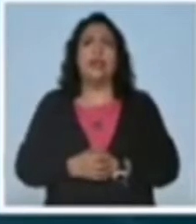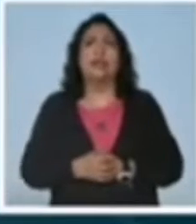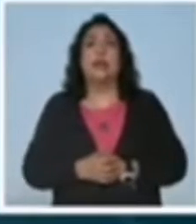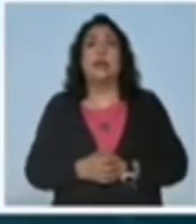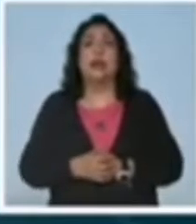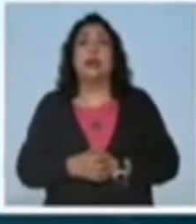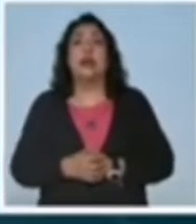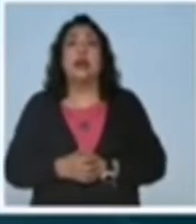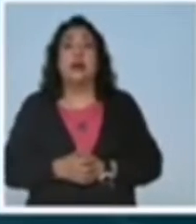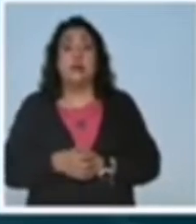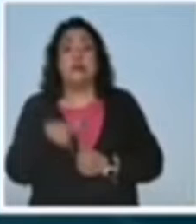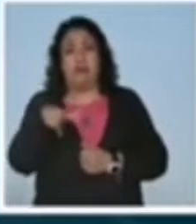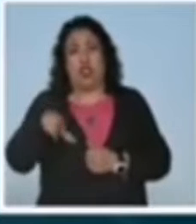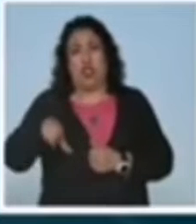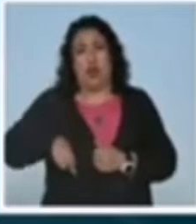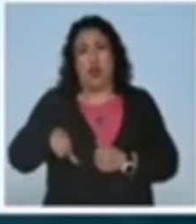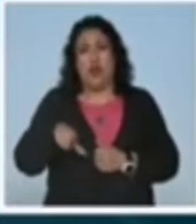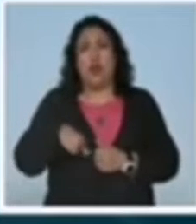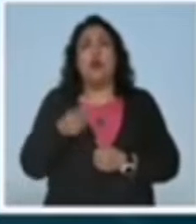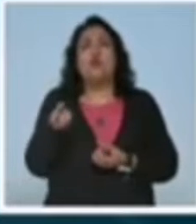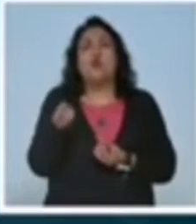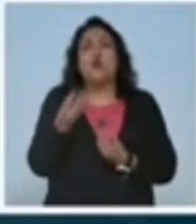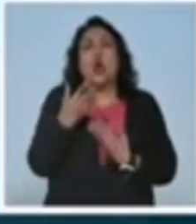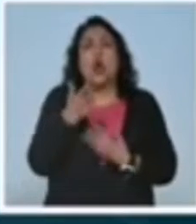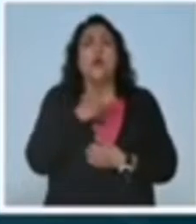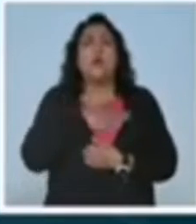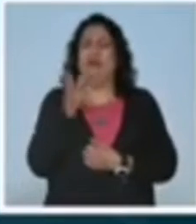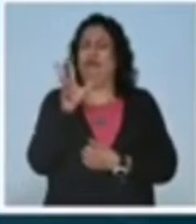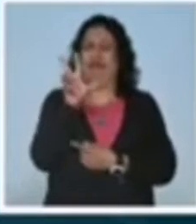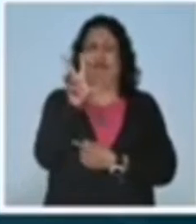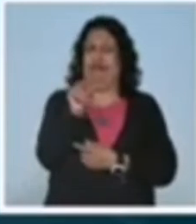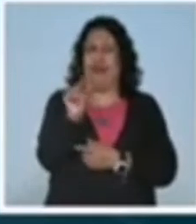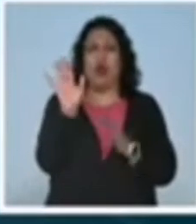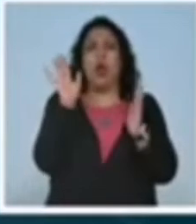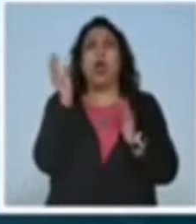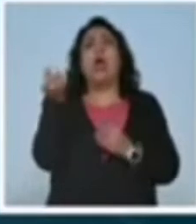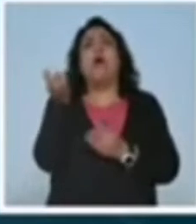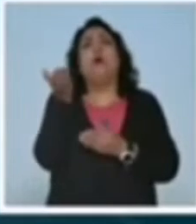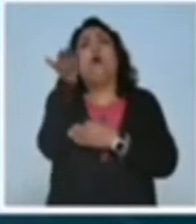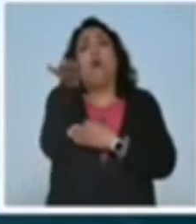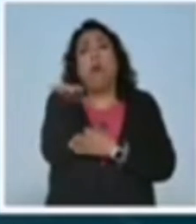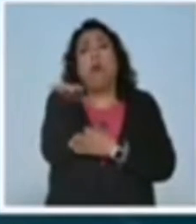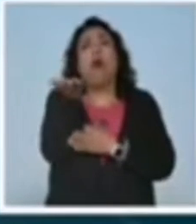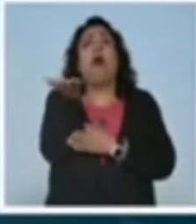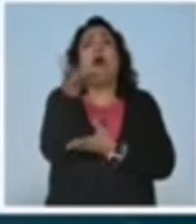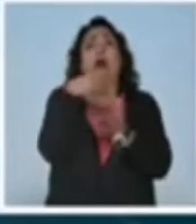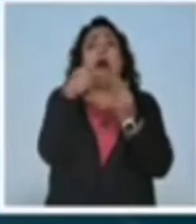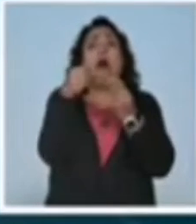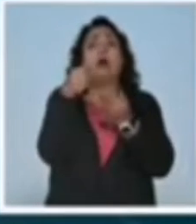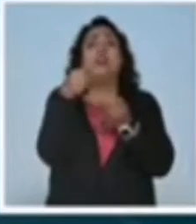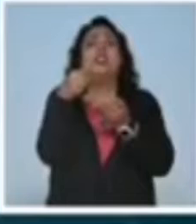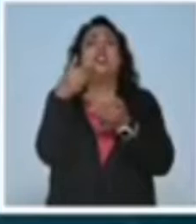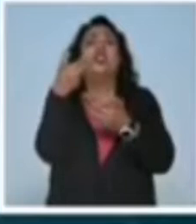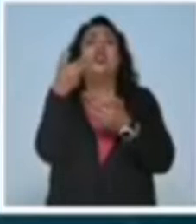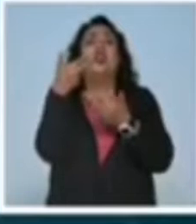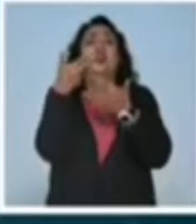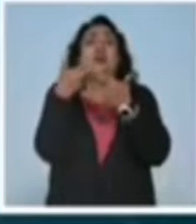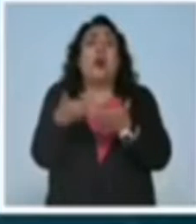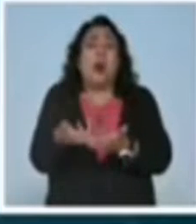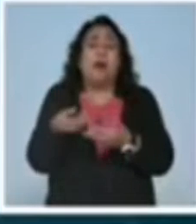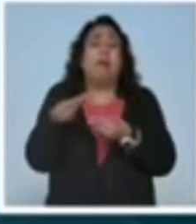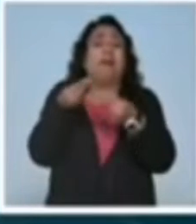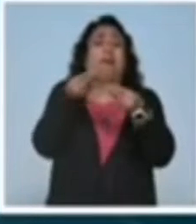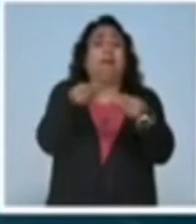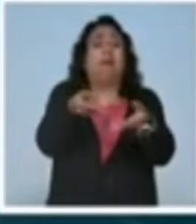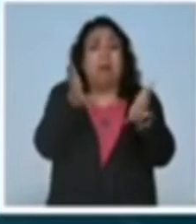El mecenazgo del Estado no es una dádiva generosa. No es una limosna con aquellos recursos sobrantes que nosotros, los que